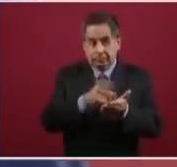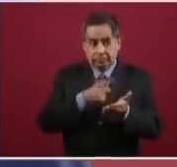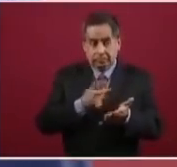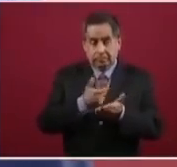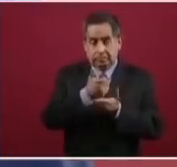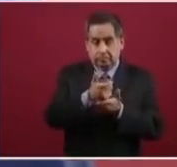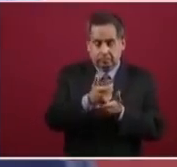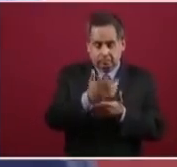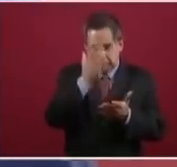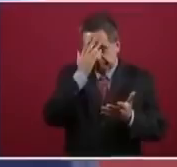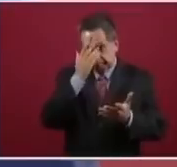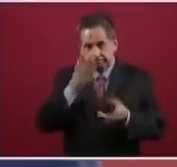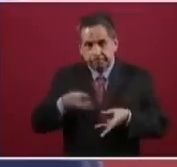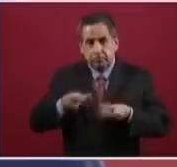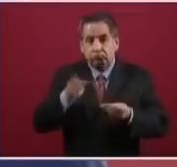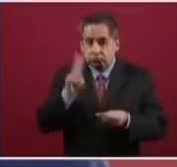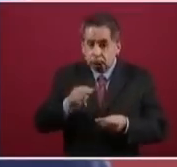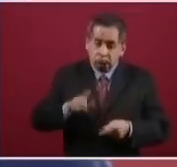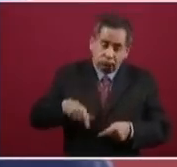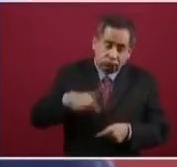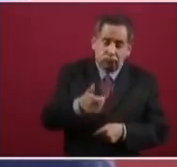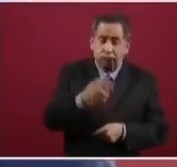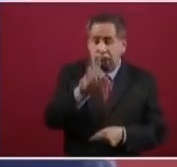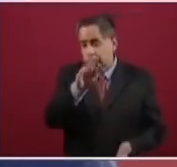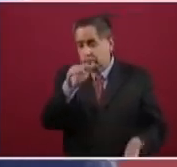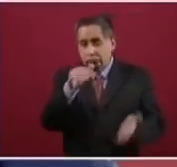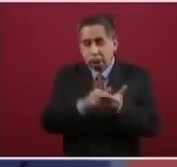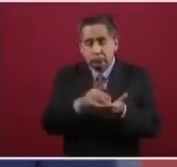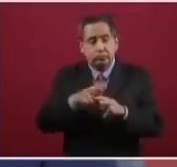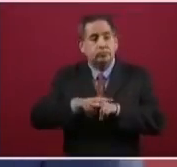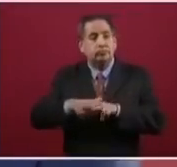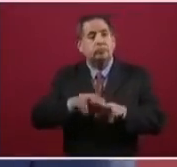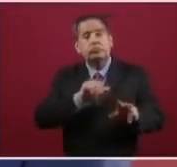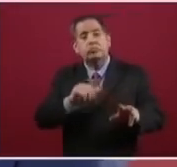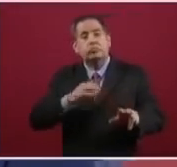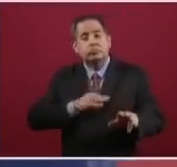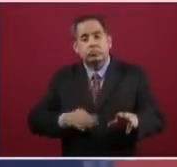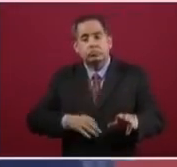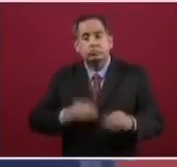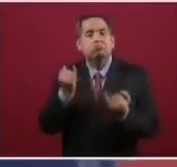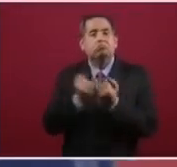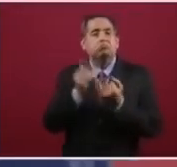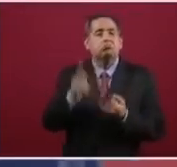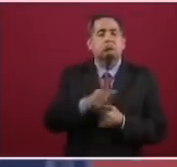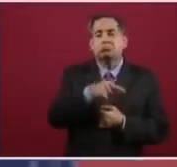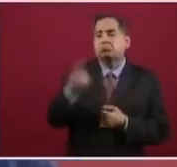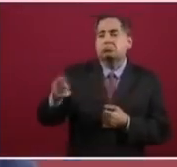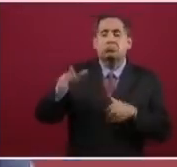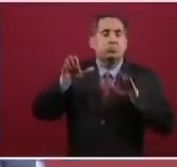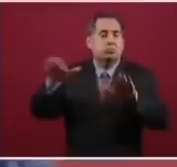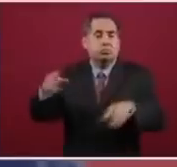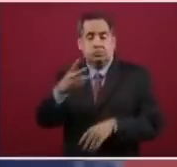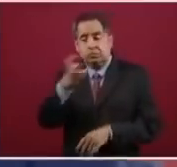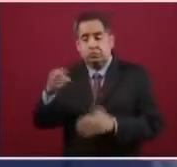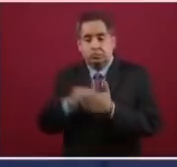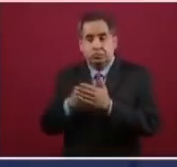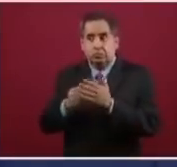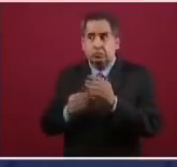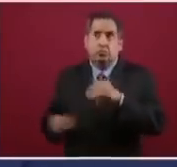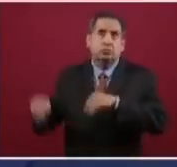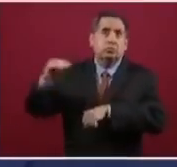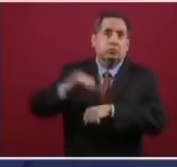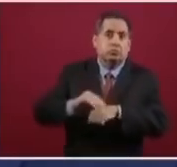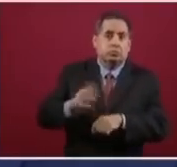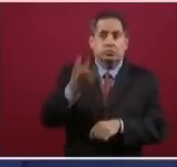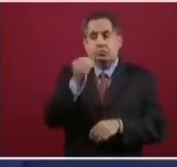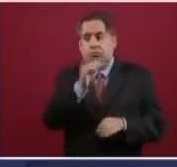iba a costar 90 mil pues quiere decir que el aeropuerto de 300 mil iba a pasar a